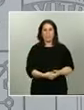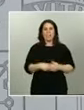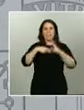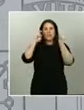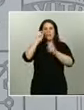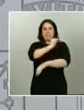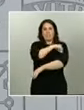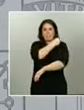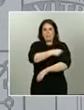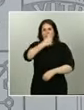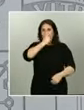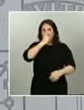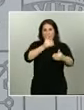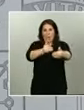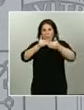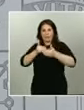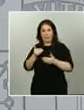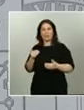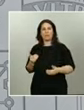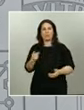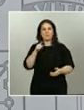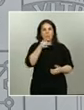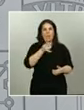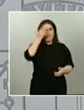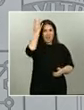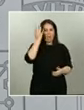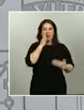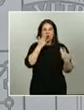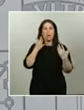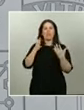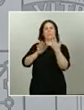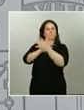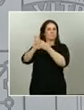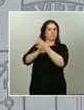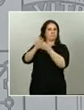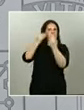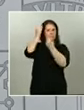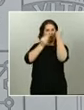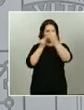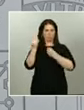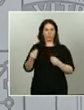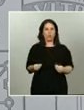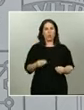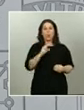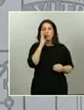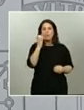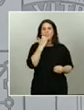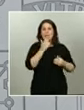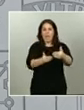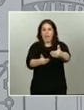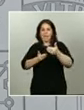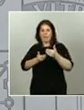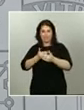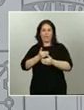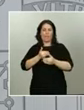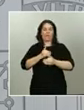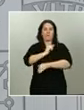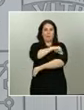Es una idea que está planteándose, porque de hecho nos permitiría, por un